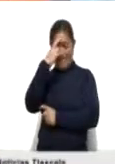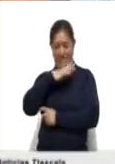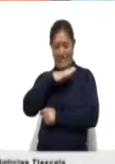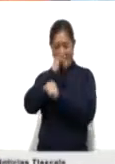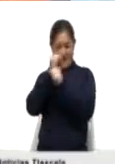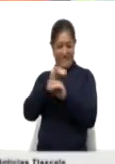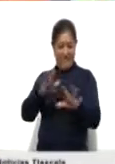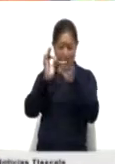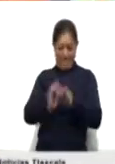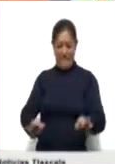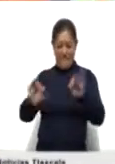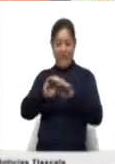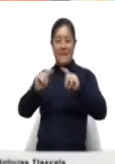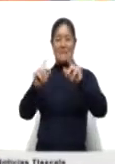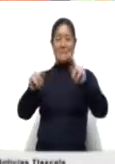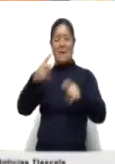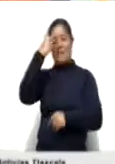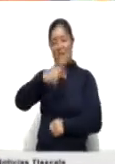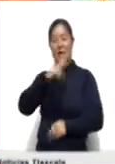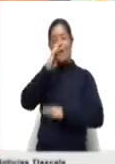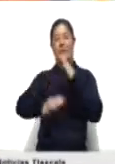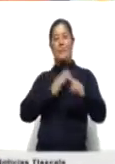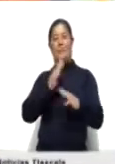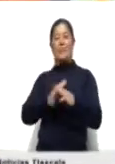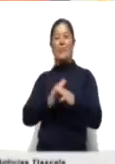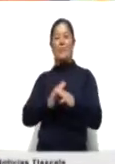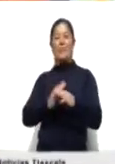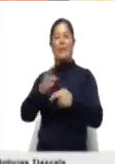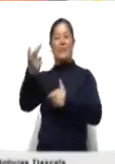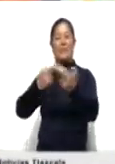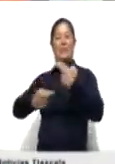información más relevante de Tlaxcala, México y el mundo.